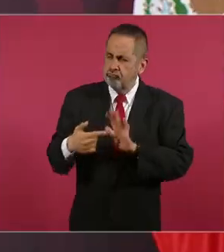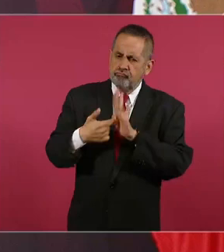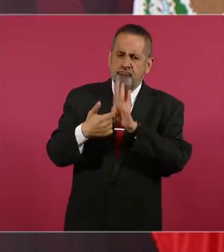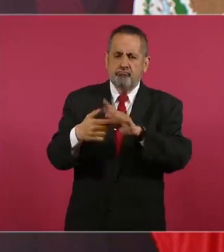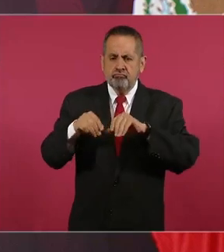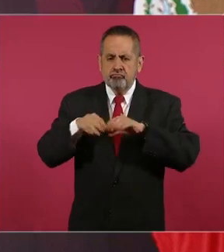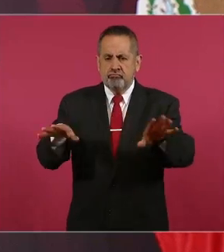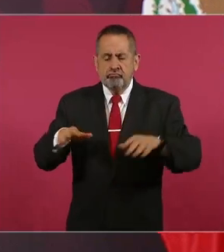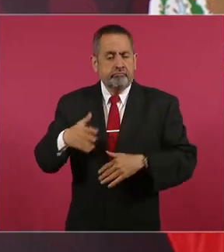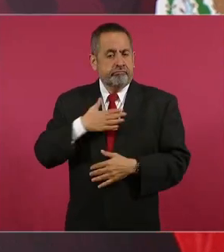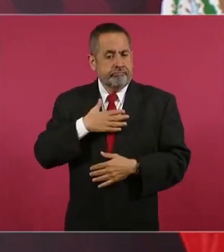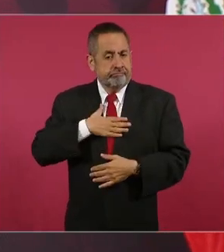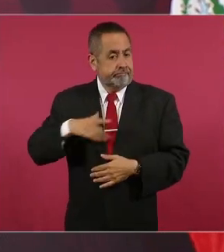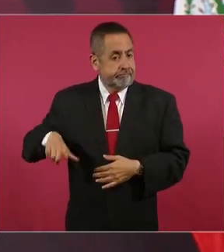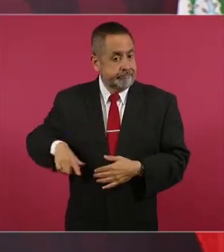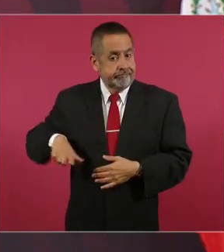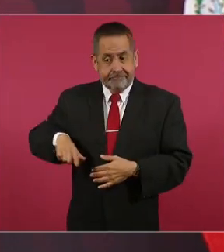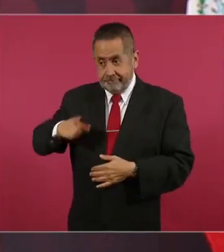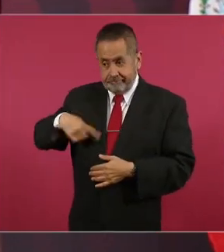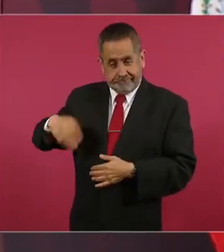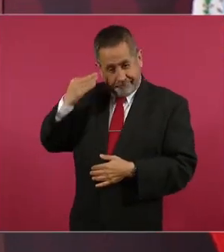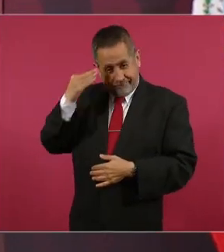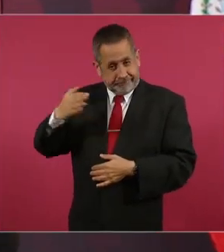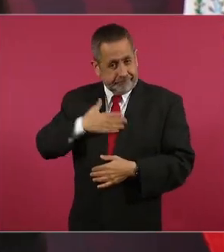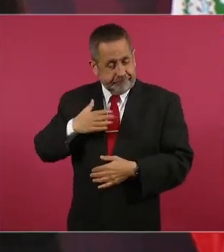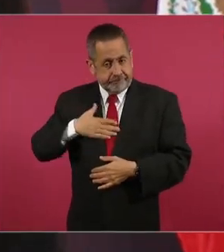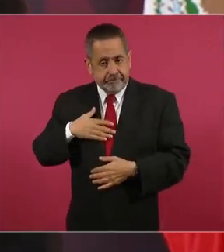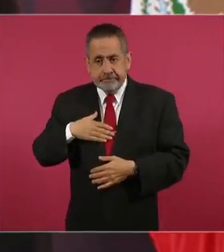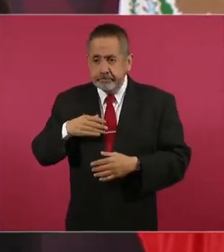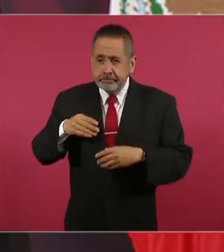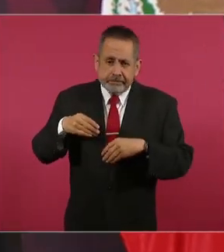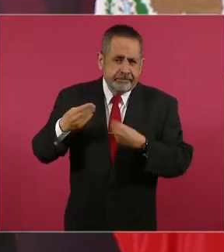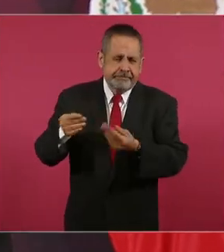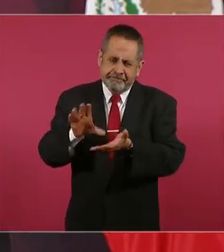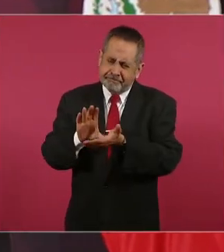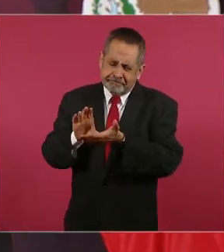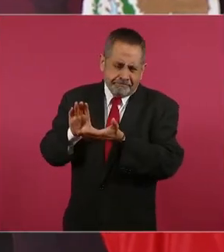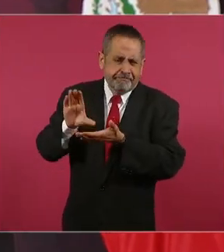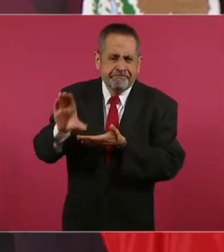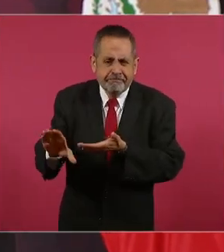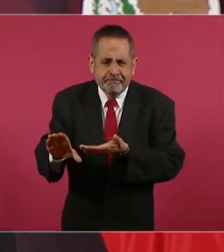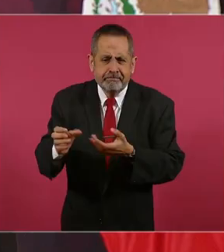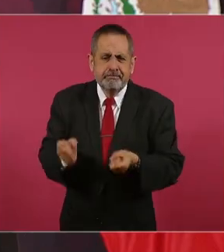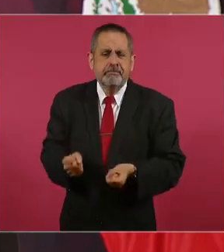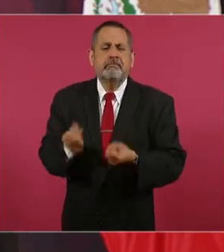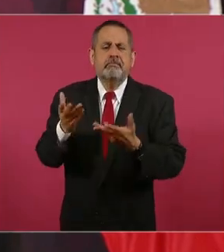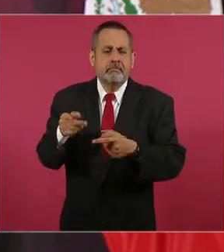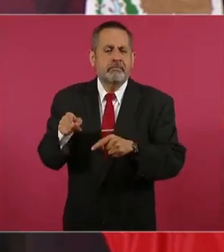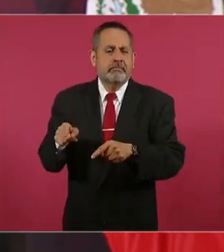en nuestro gobierno se van a destinar,